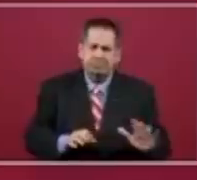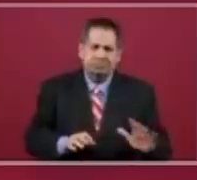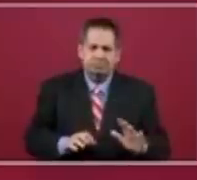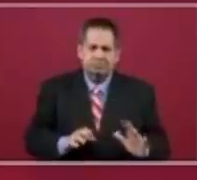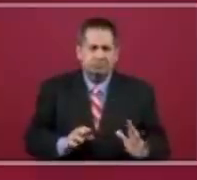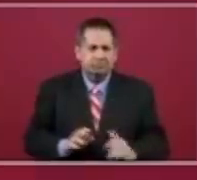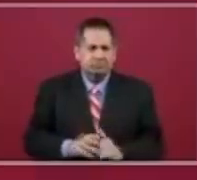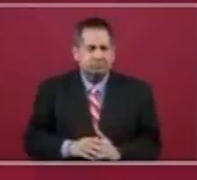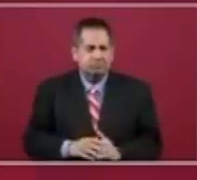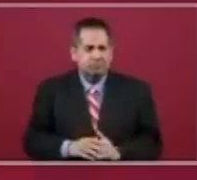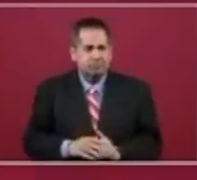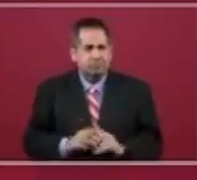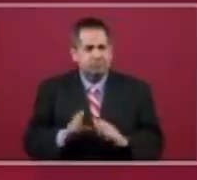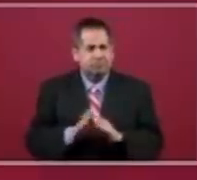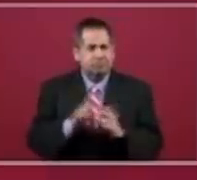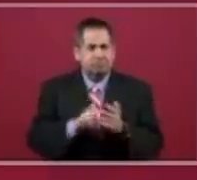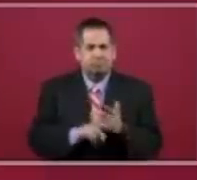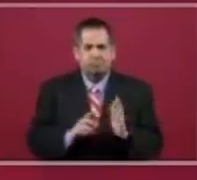de